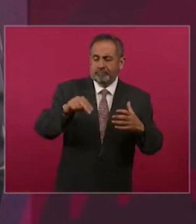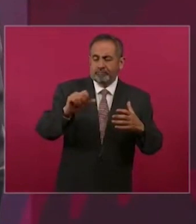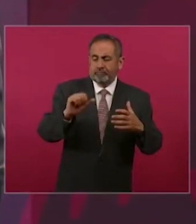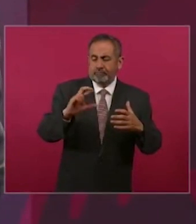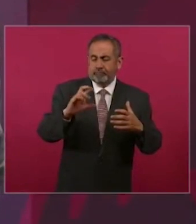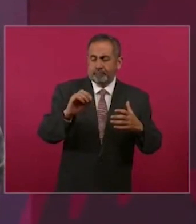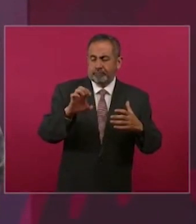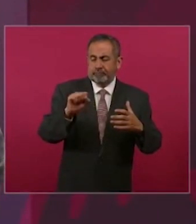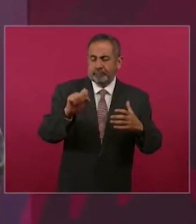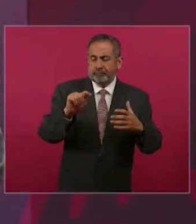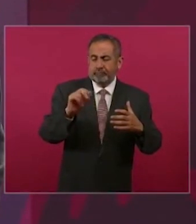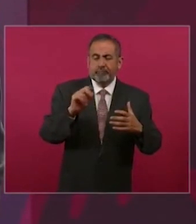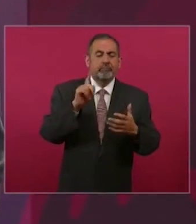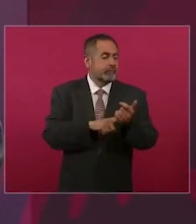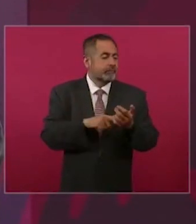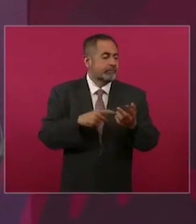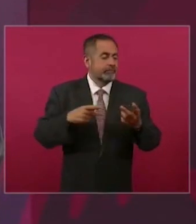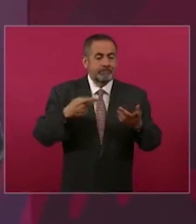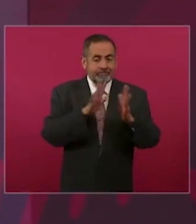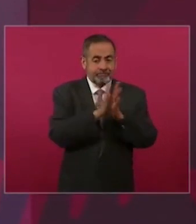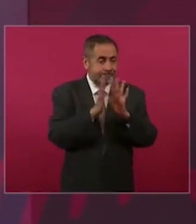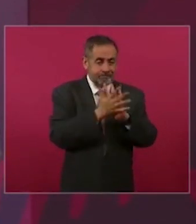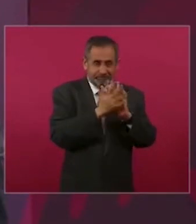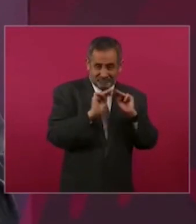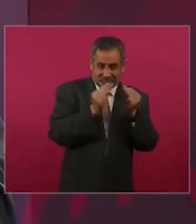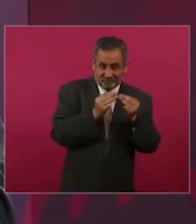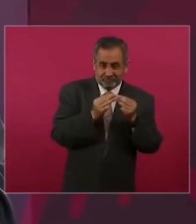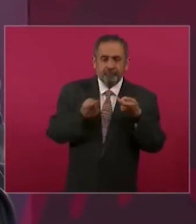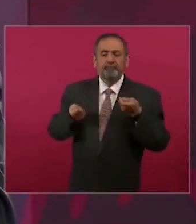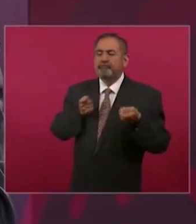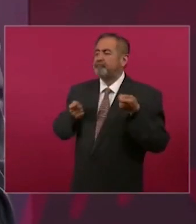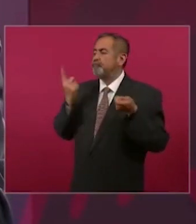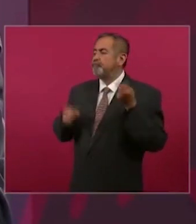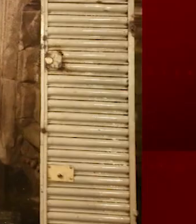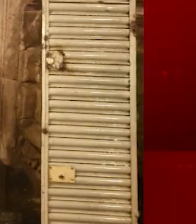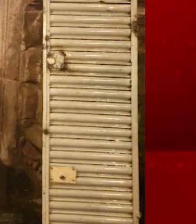basta observar las noticias